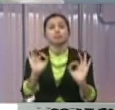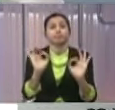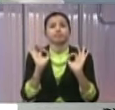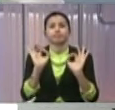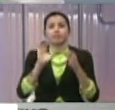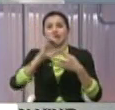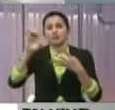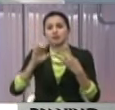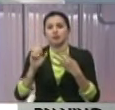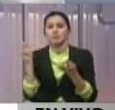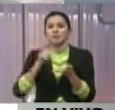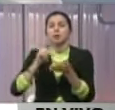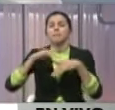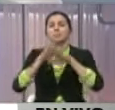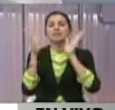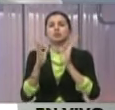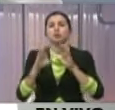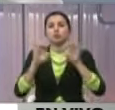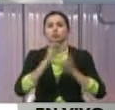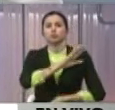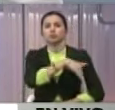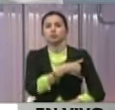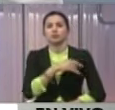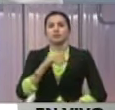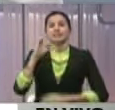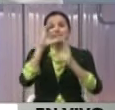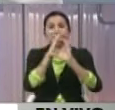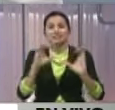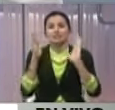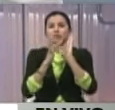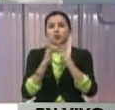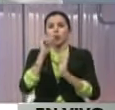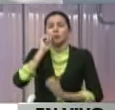actividad que contó con la presencia del ministro de Educación Universitaria, Ciencia y Tecnología, Jorge Arriaza.